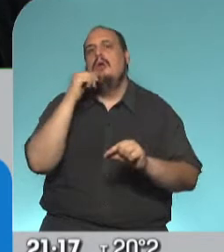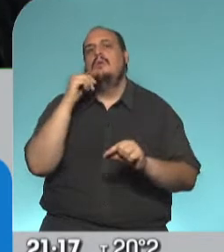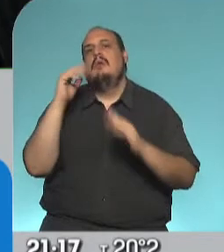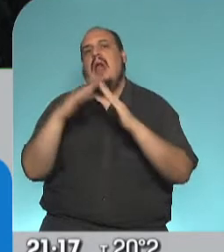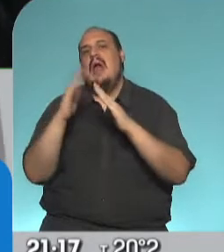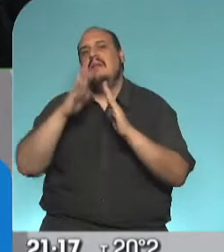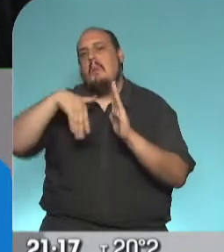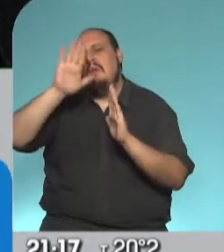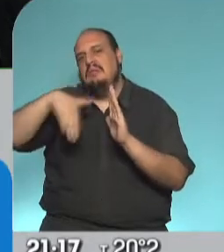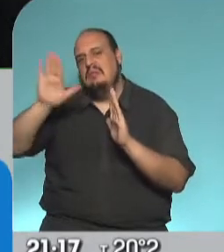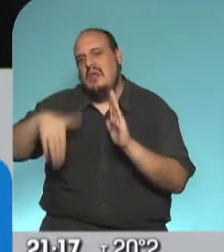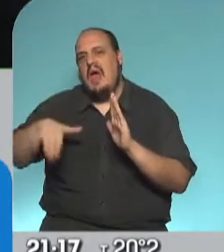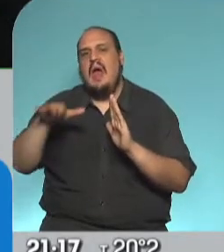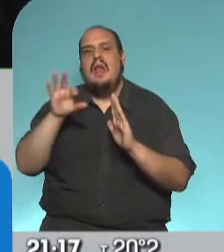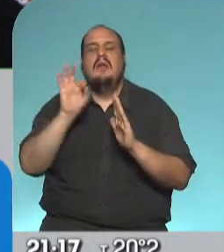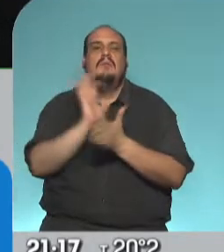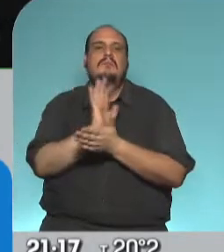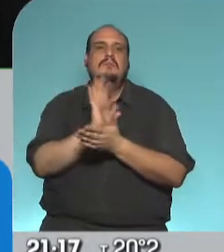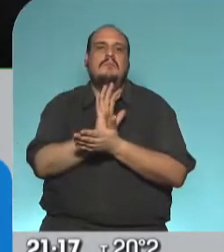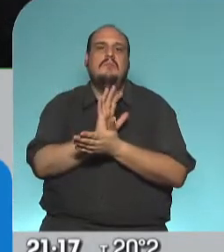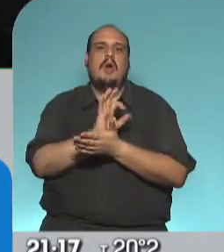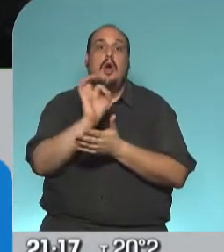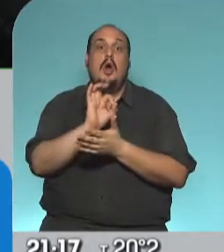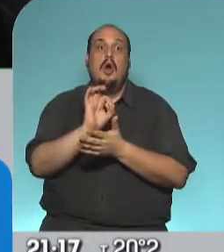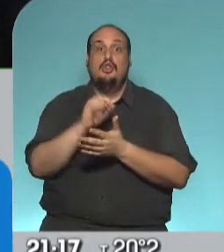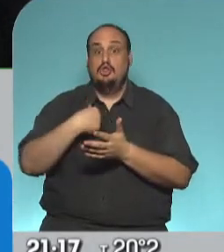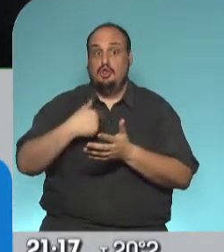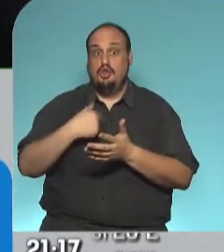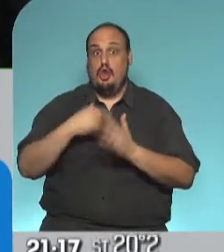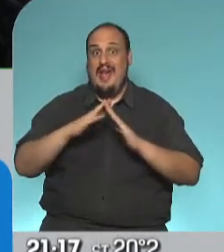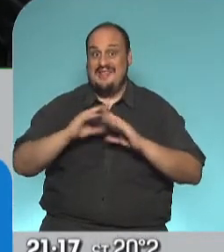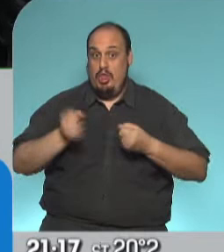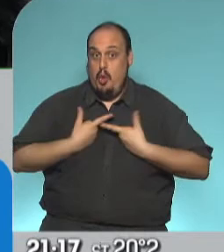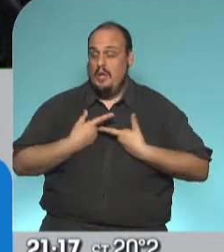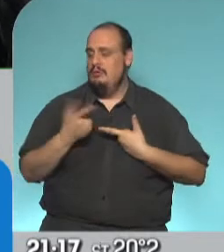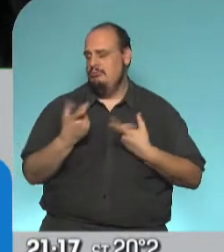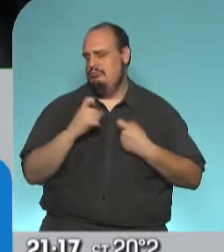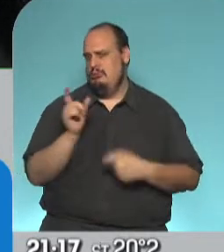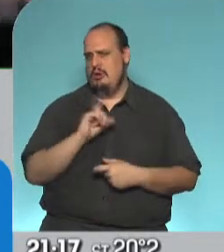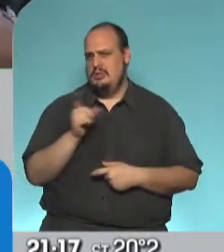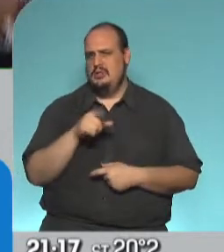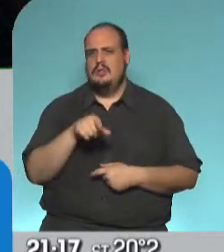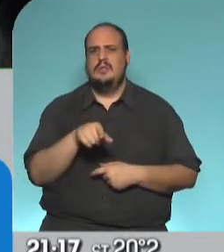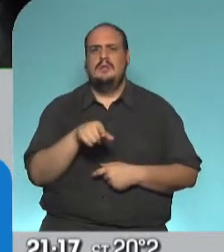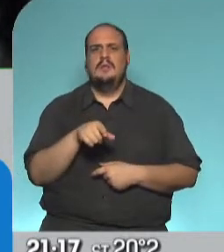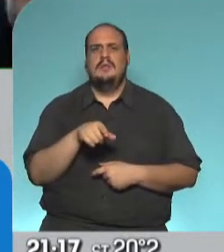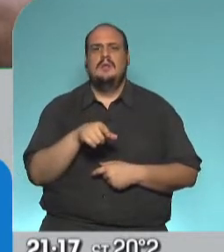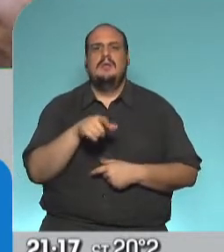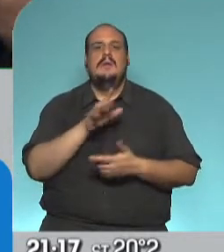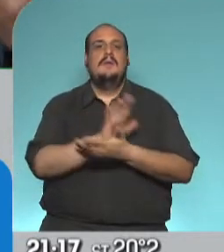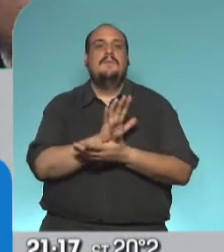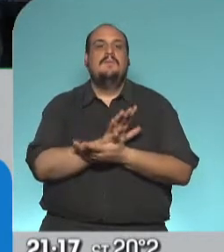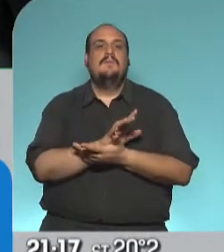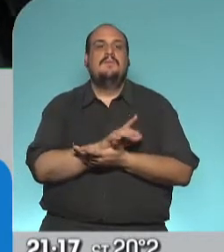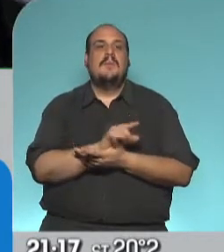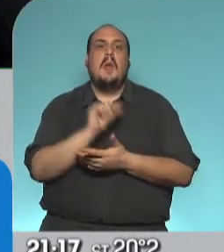departamento o hacer algún arreglo, y no necesariamente tiene que ser propietario. Requisitos: no tener una buena foja